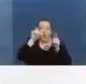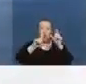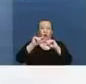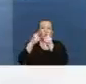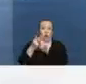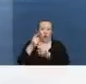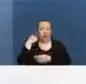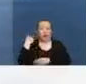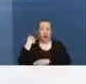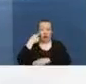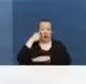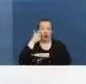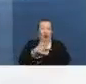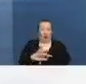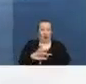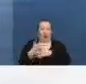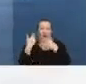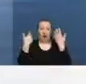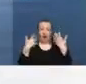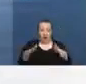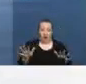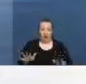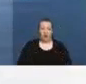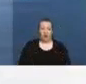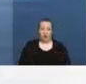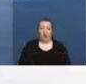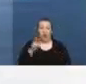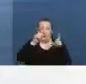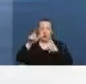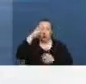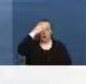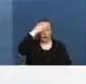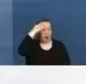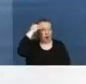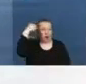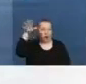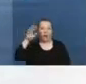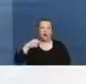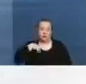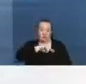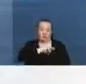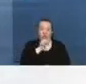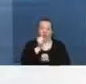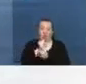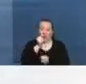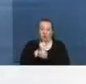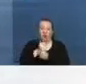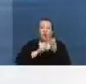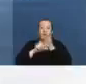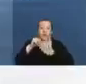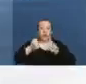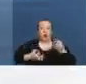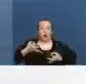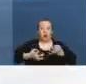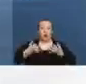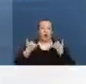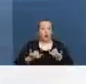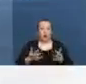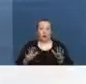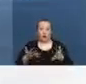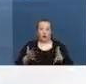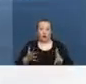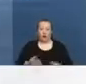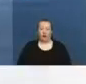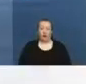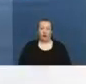grabado porque la gente se olvida de esas cosas pero nos pusimos a trabajar creamos al ministro de justicia que no existía y si es una